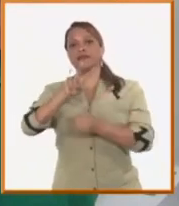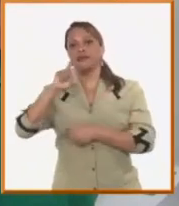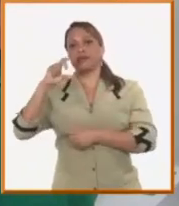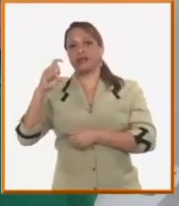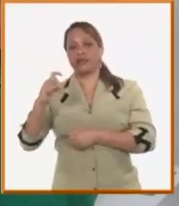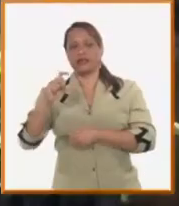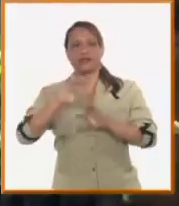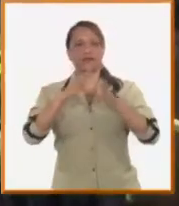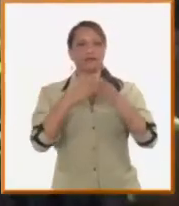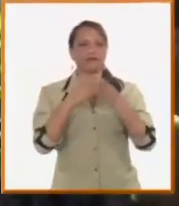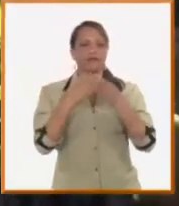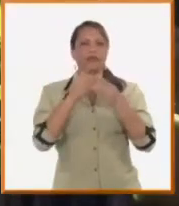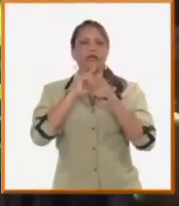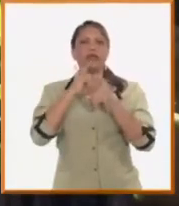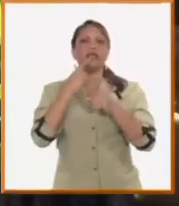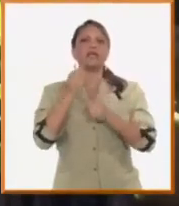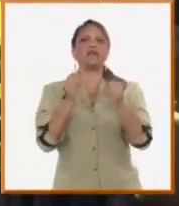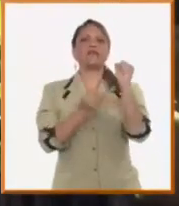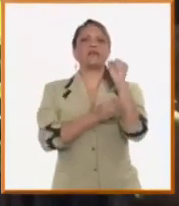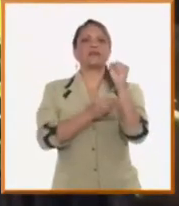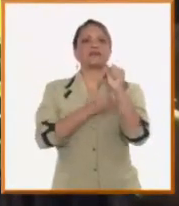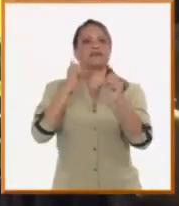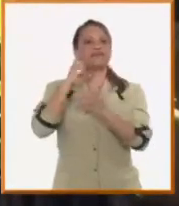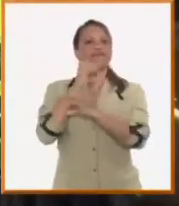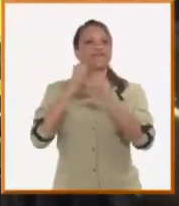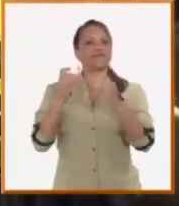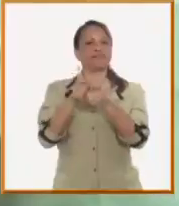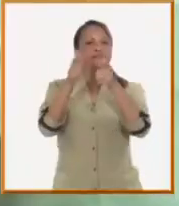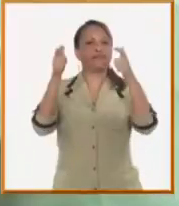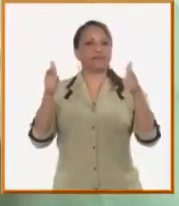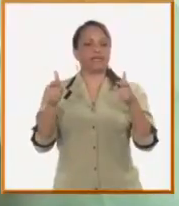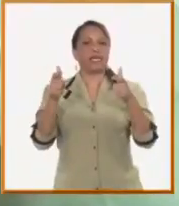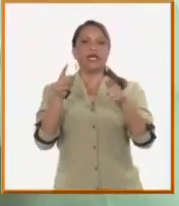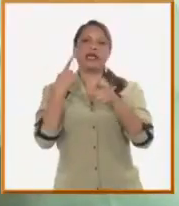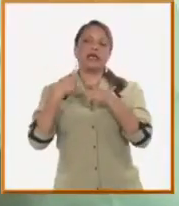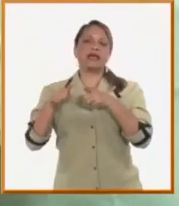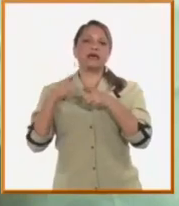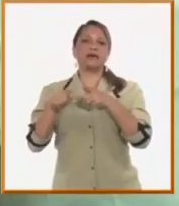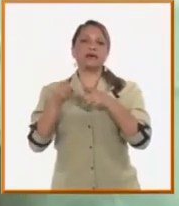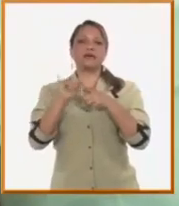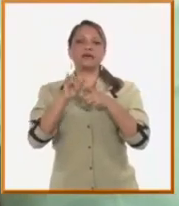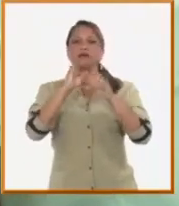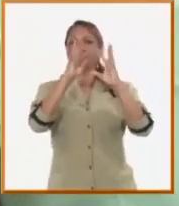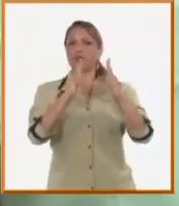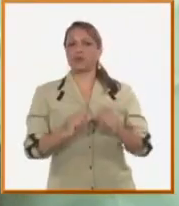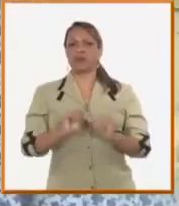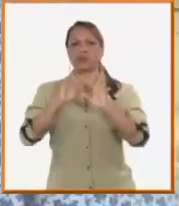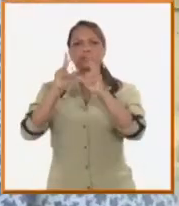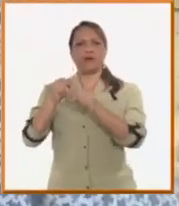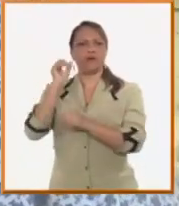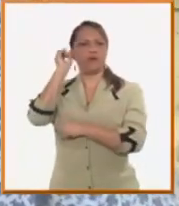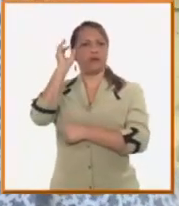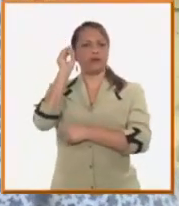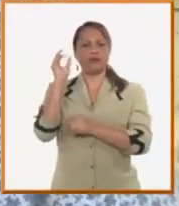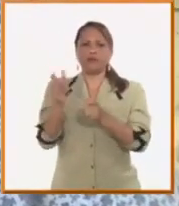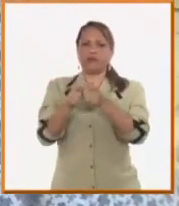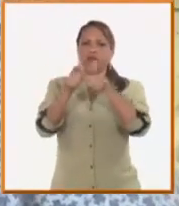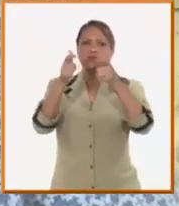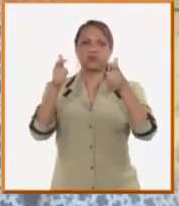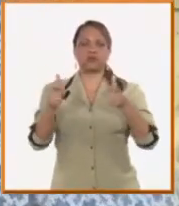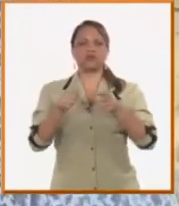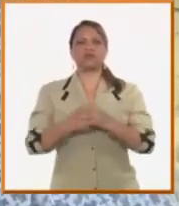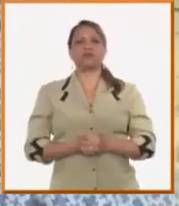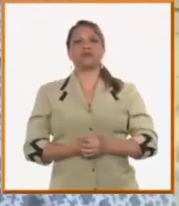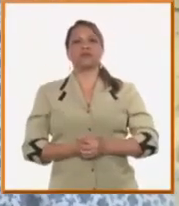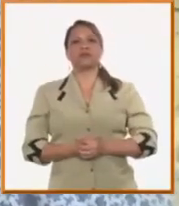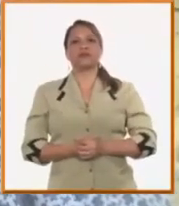del saber y con gran potencialidad científica y muchos resultados de innovación. Hoy